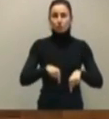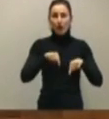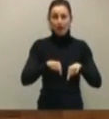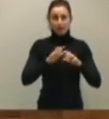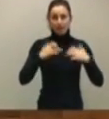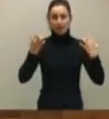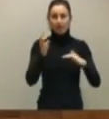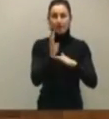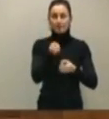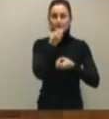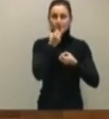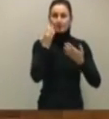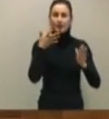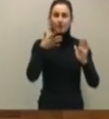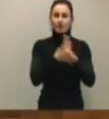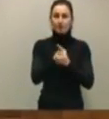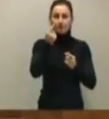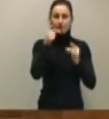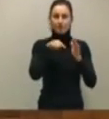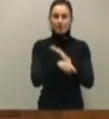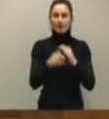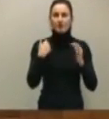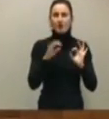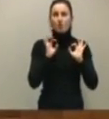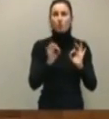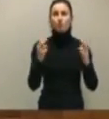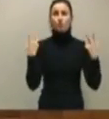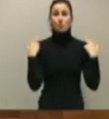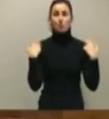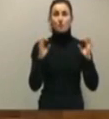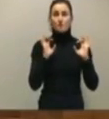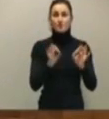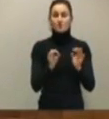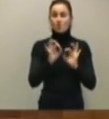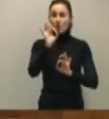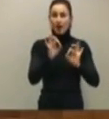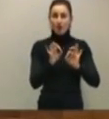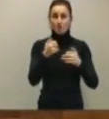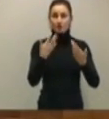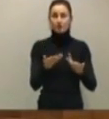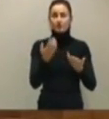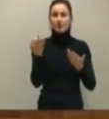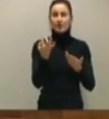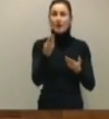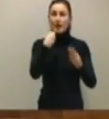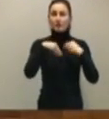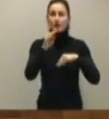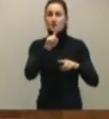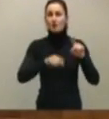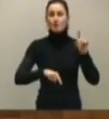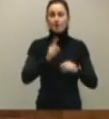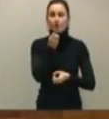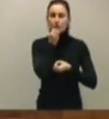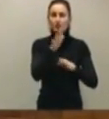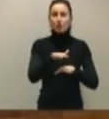establezca en su caso, que defina claramente la naturaleza jurídica de ese hecho imponible y que establezca en su caso las exenciones a que haya lugar Y